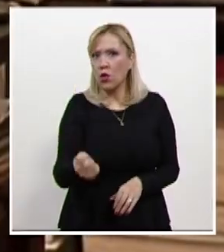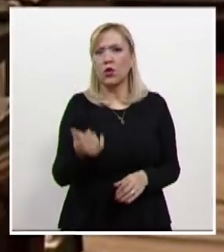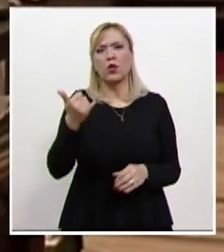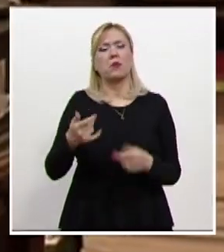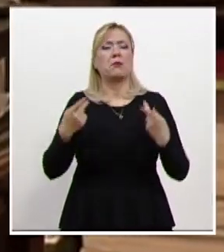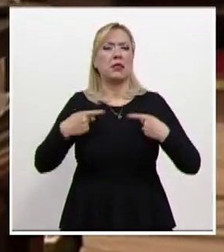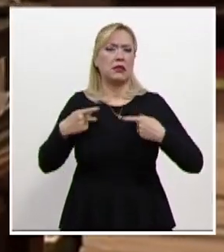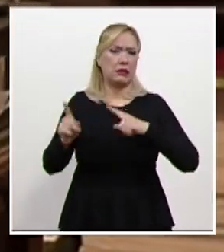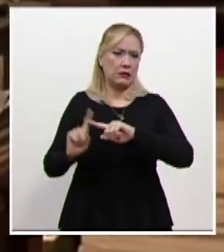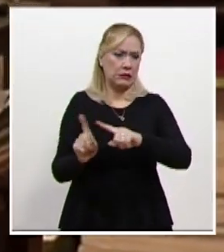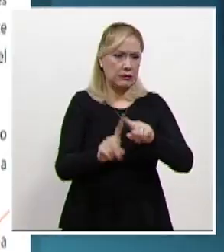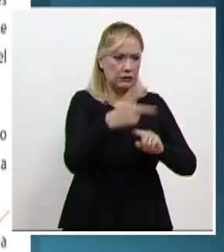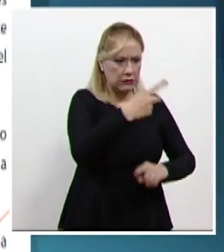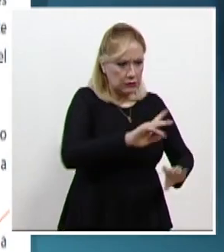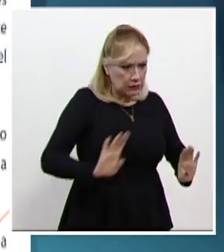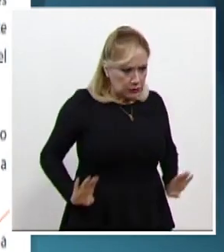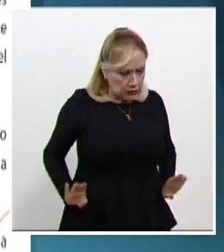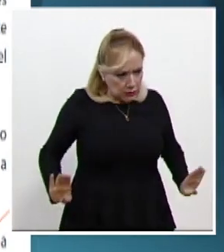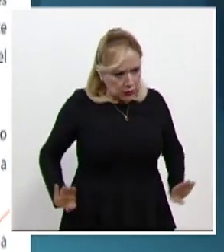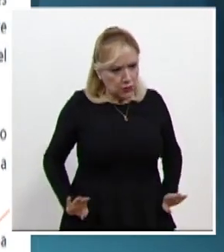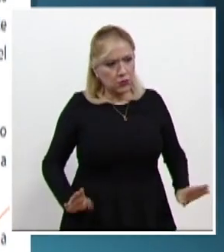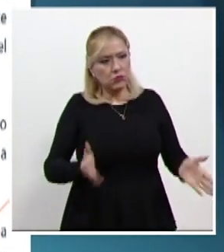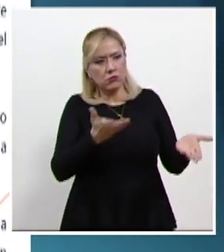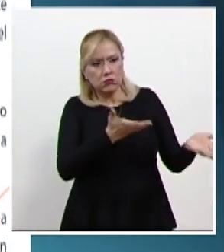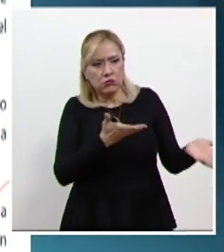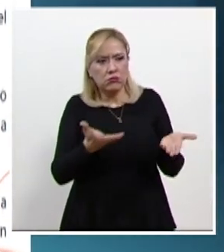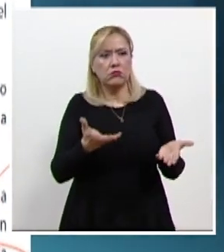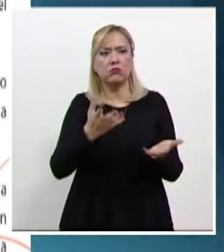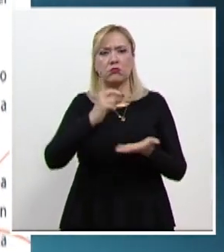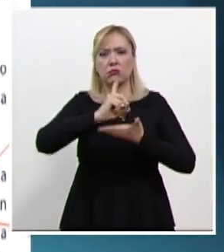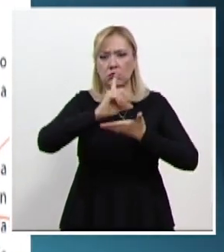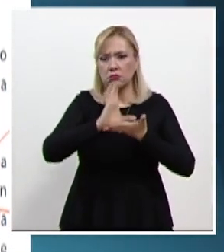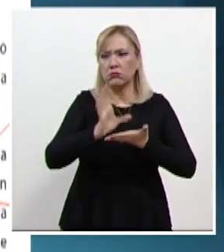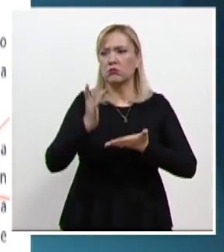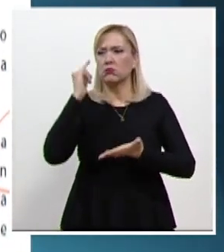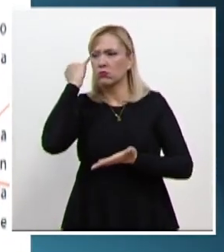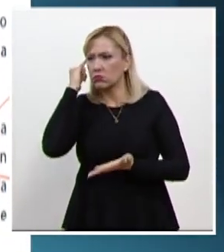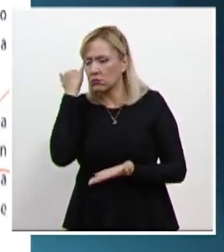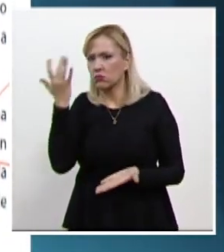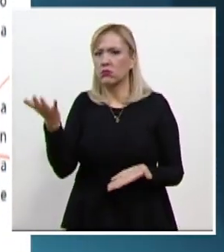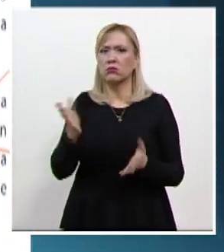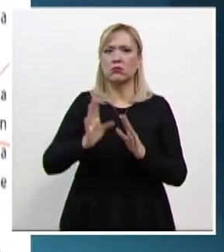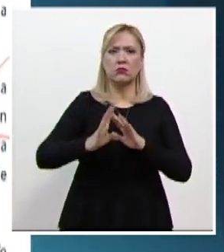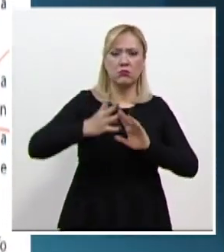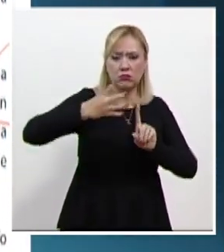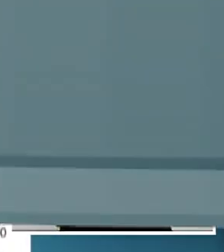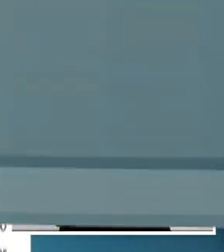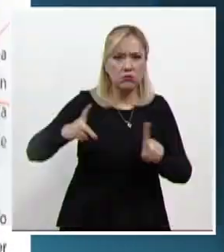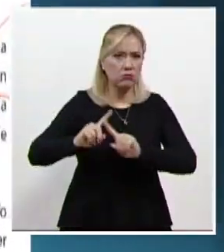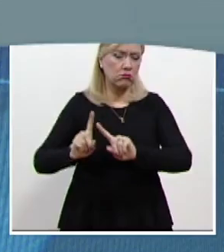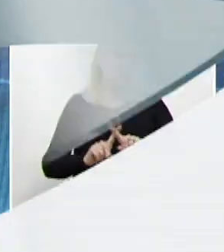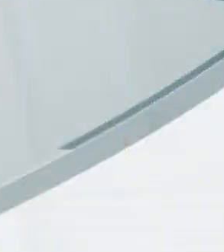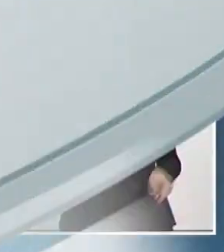tienen derecho a buscar, recibir, difundir información de ideas de toda índole.